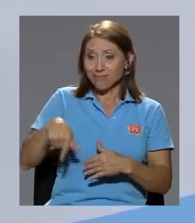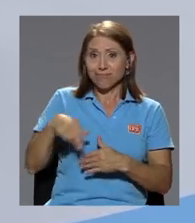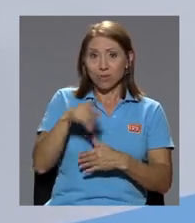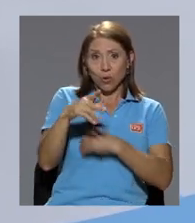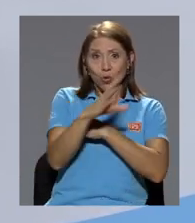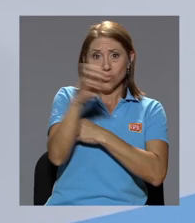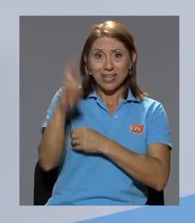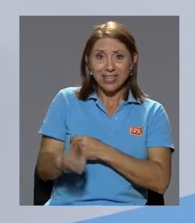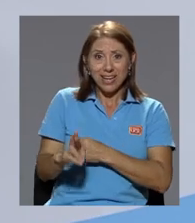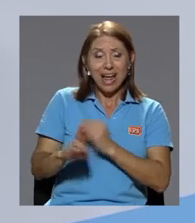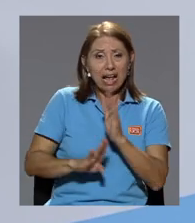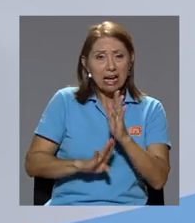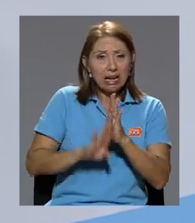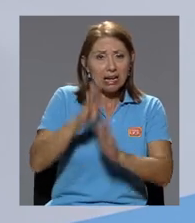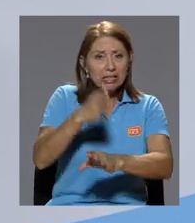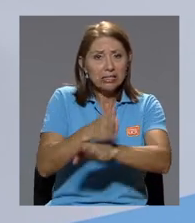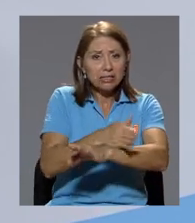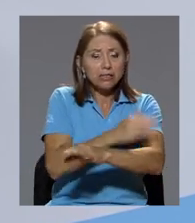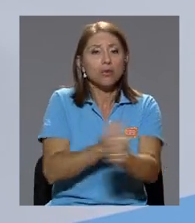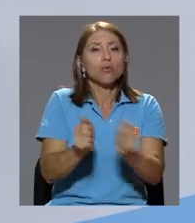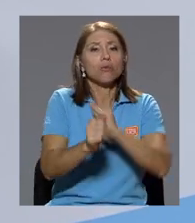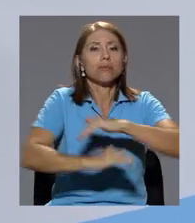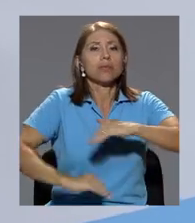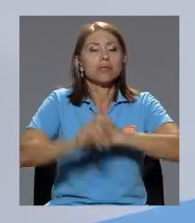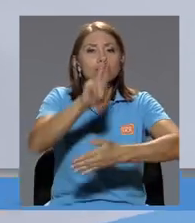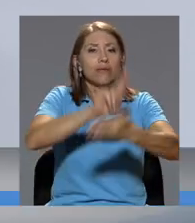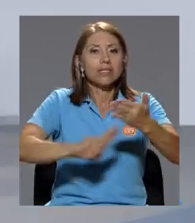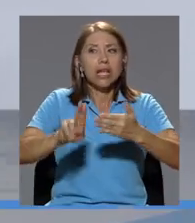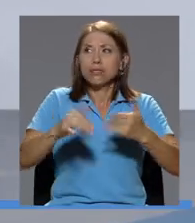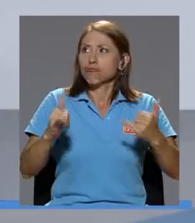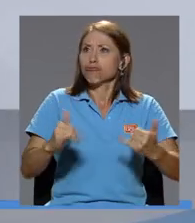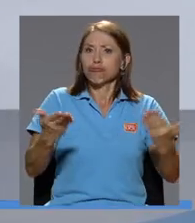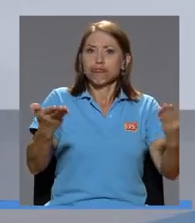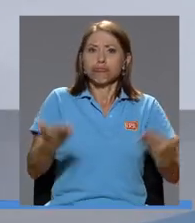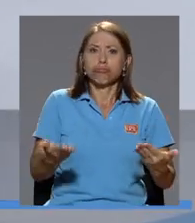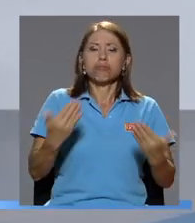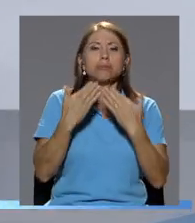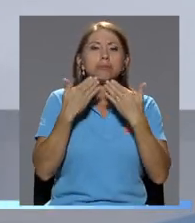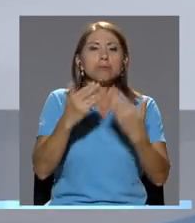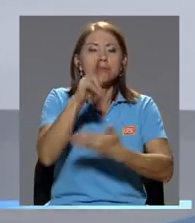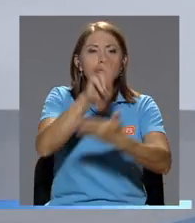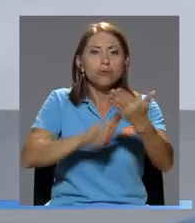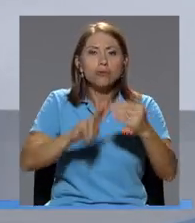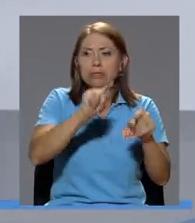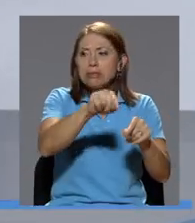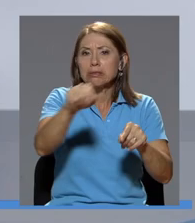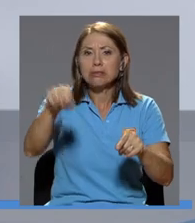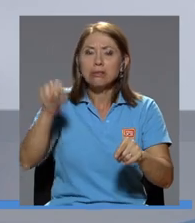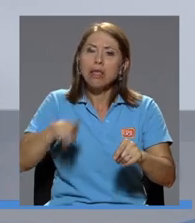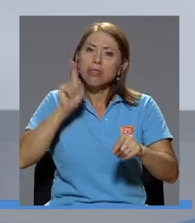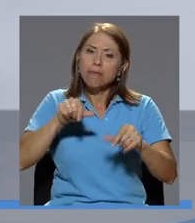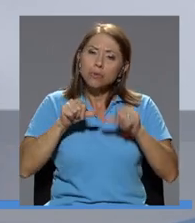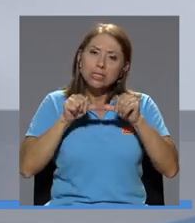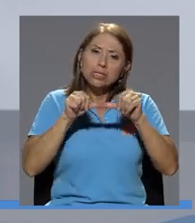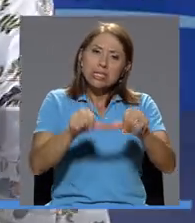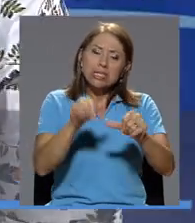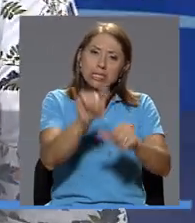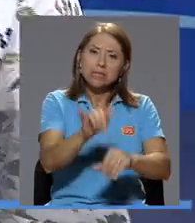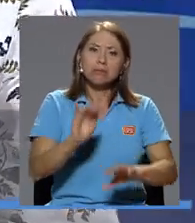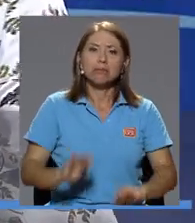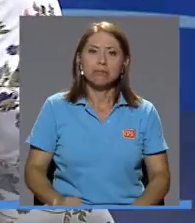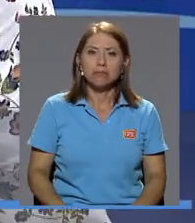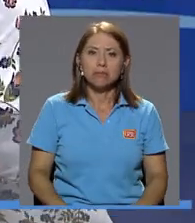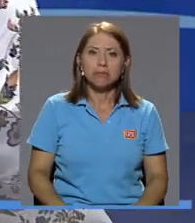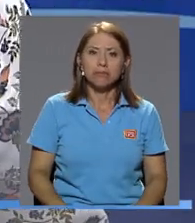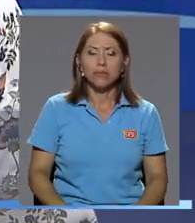crecido a partir de las universidades y es lo que es hoy en día por las universidades tenemos que agarrar que siga para adelante de esa forma muy